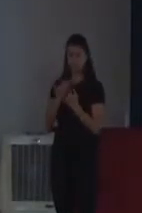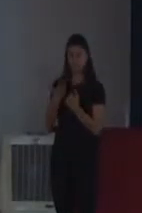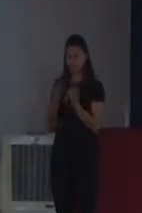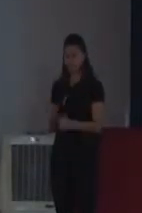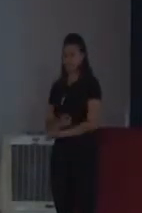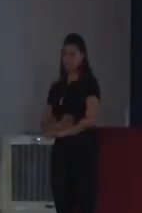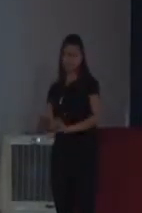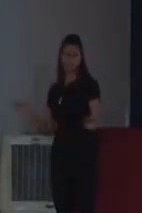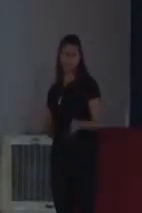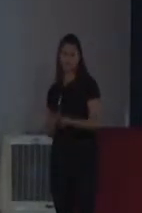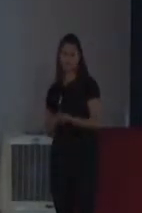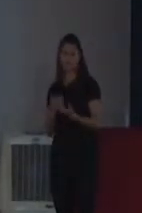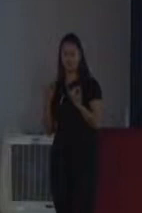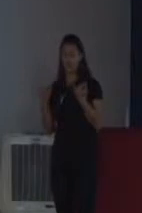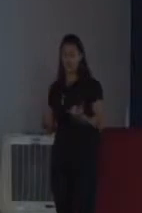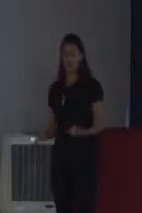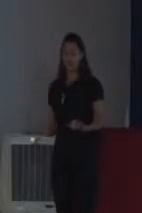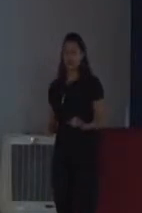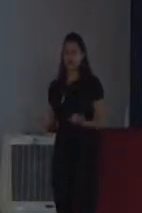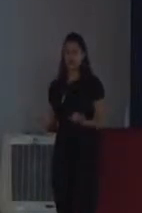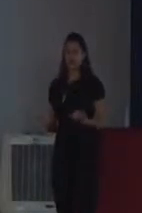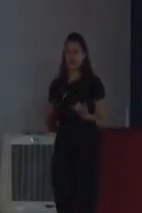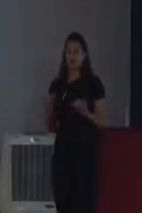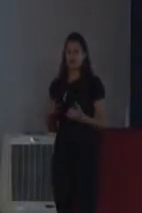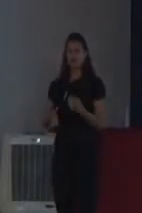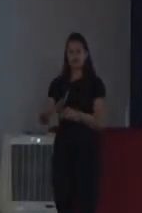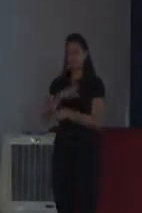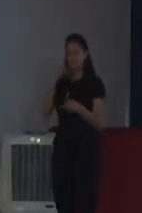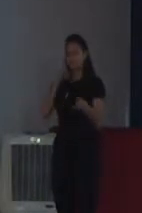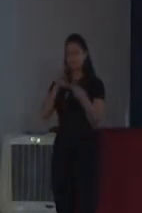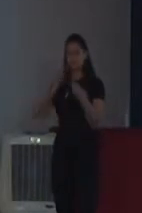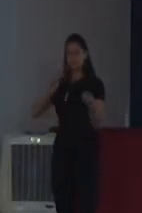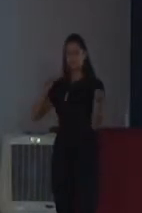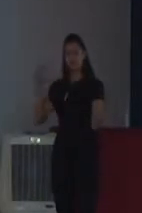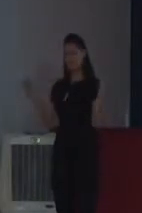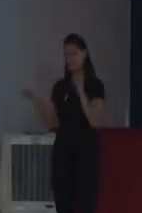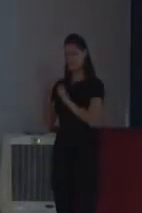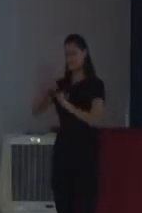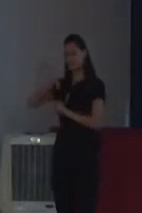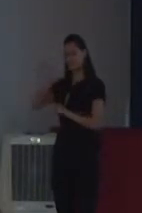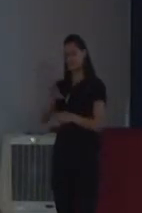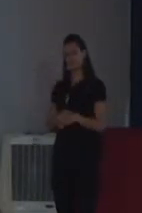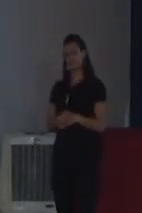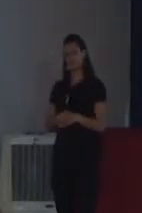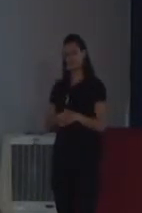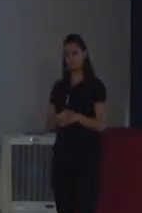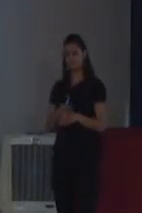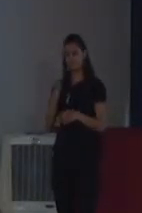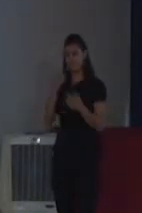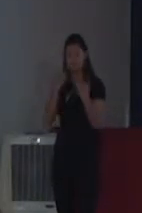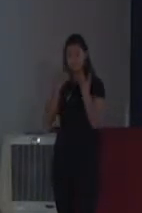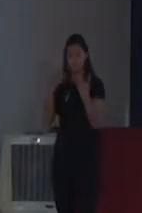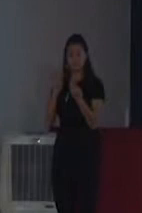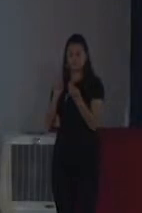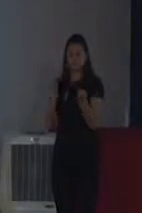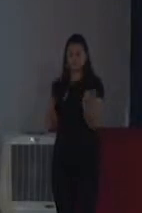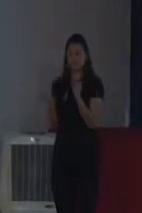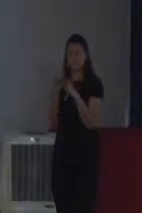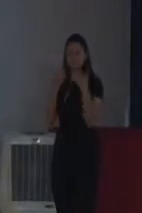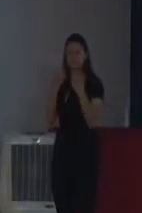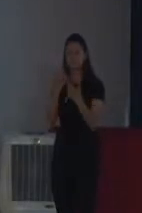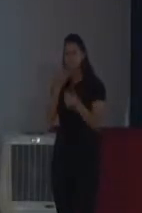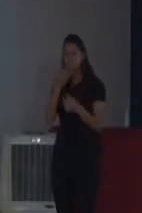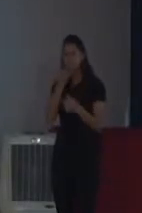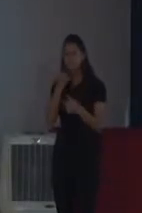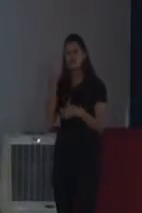no, ¿sí? Digamos que este momento es un momento de transformaciones en el país. Pues, ¿cómo serán tan increíbles transformaciones